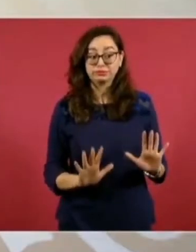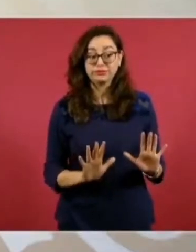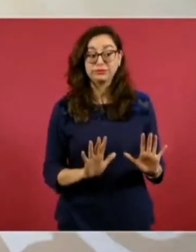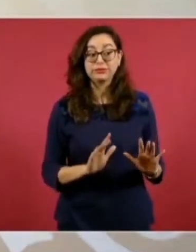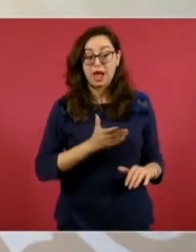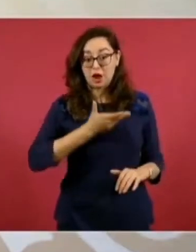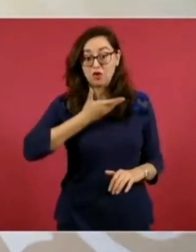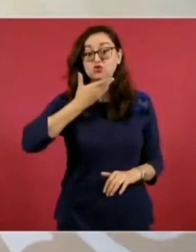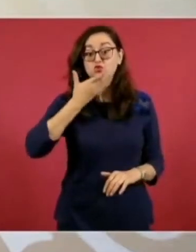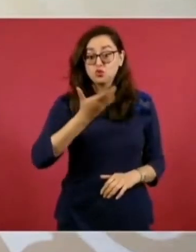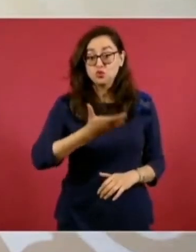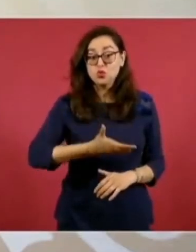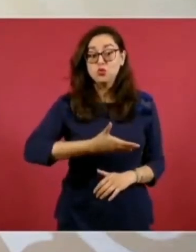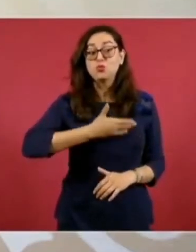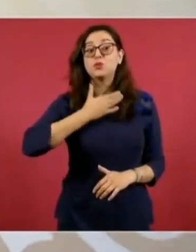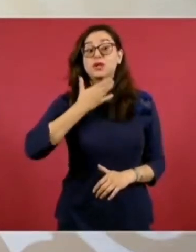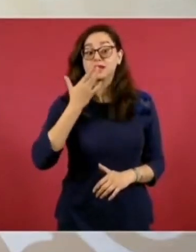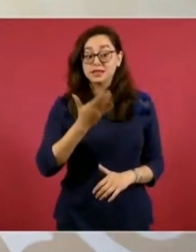acostumbrándose.